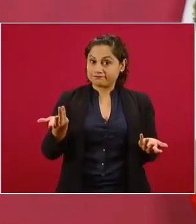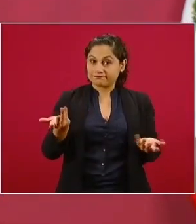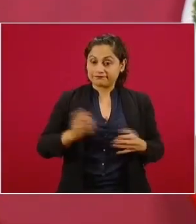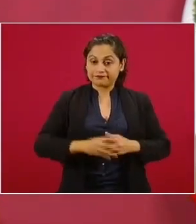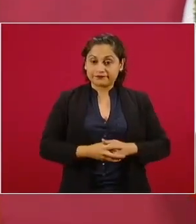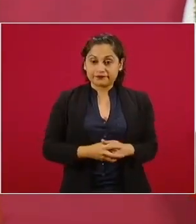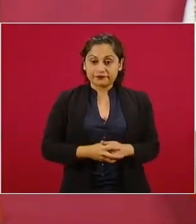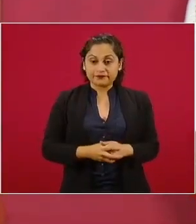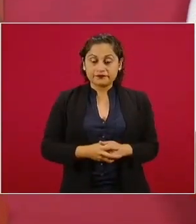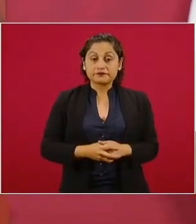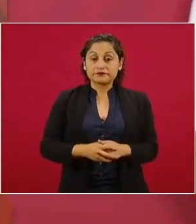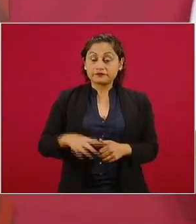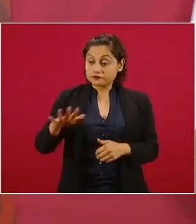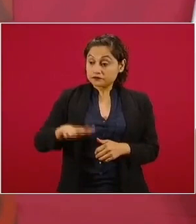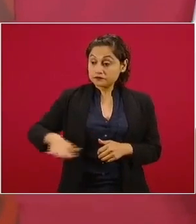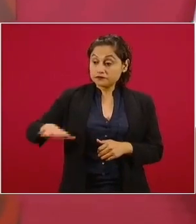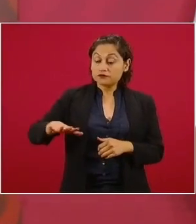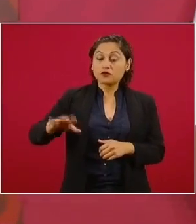ministros